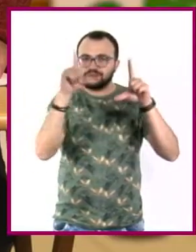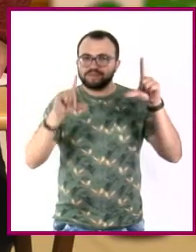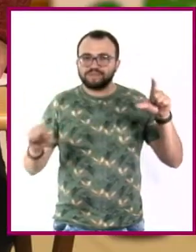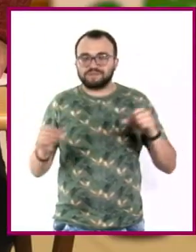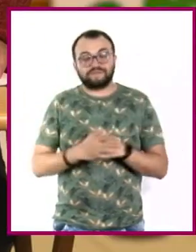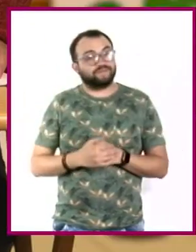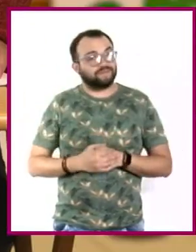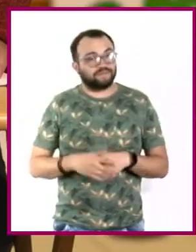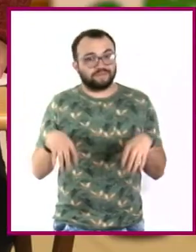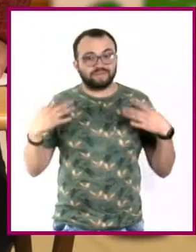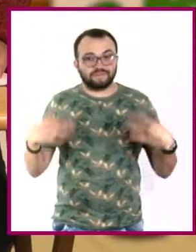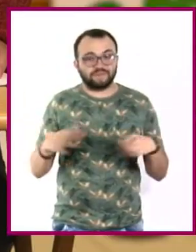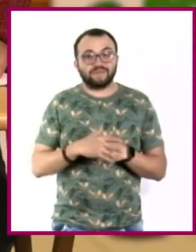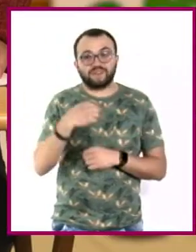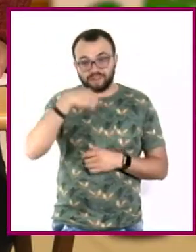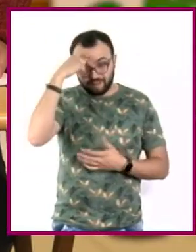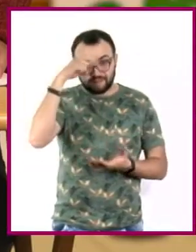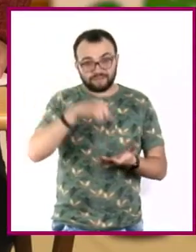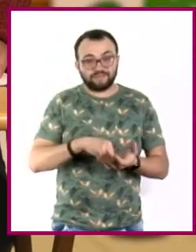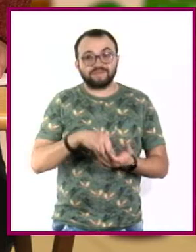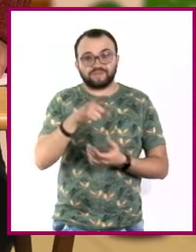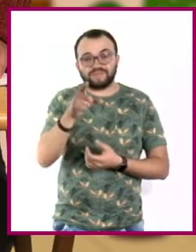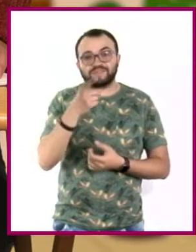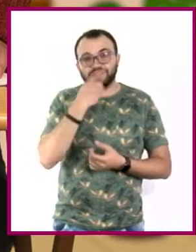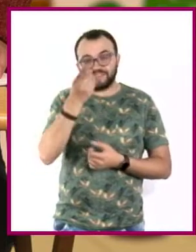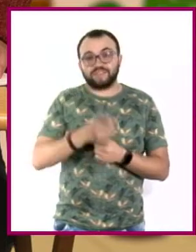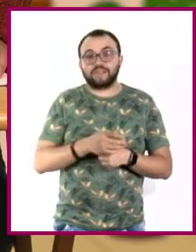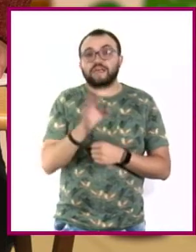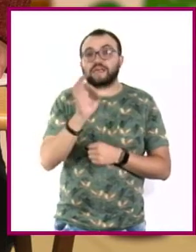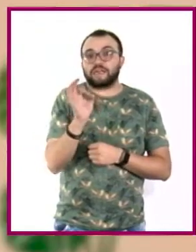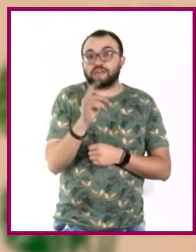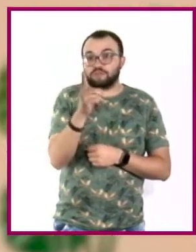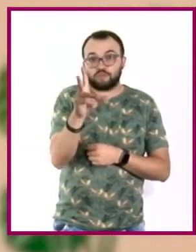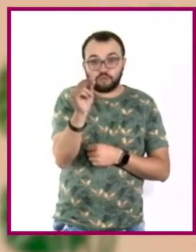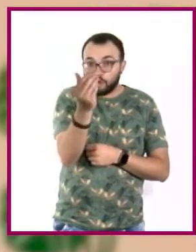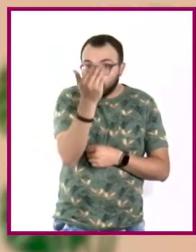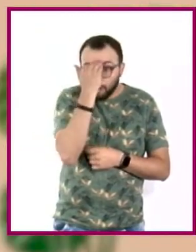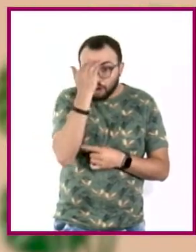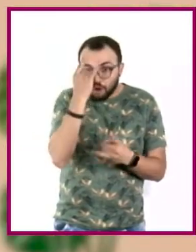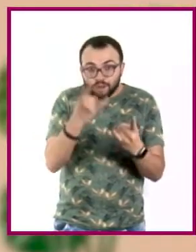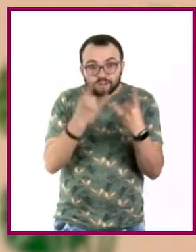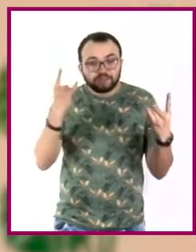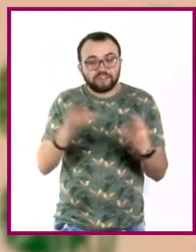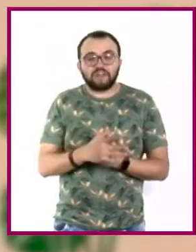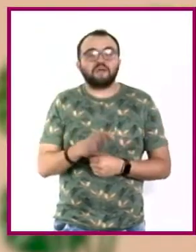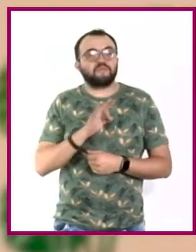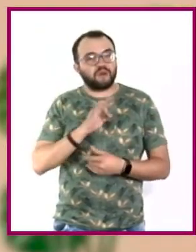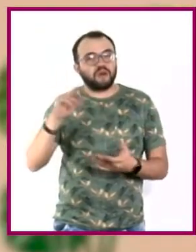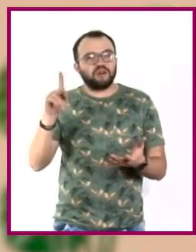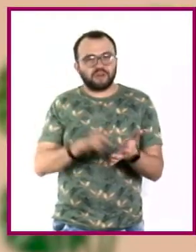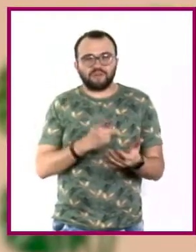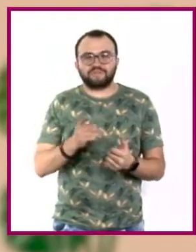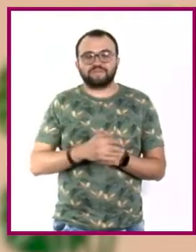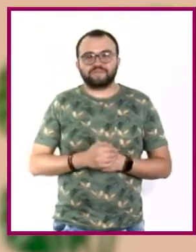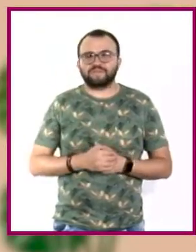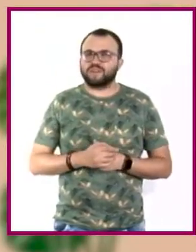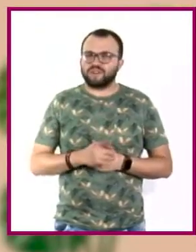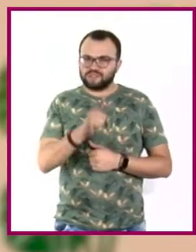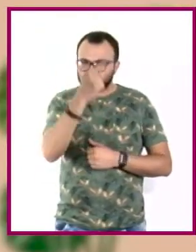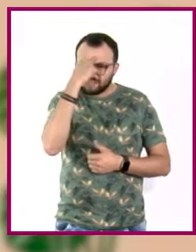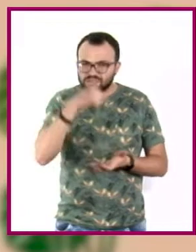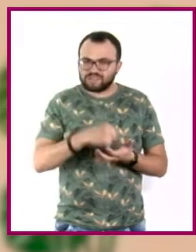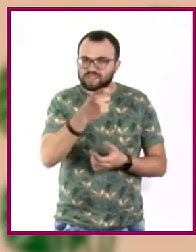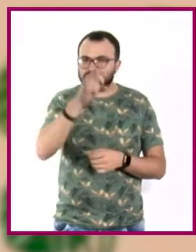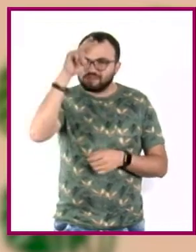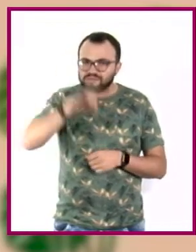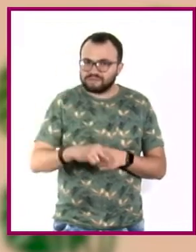cierto lo que dicen. Quien no conoce su historia está condenado a repetirla. ¿Crees que sea verdad? Ya sabes, que todos esos factores